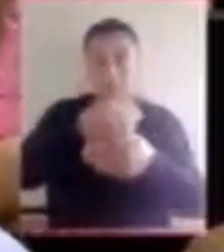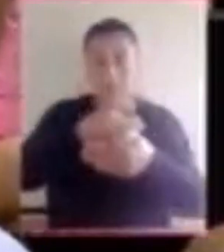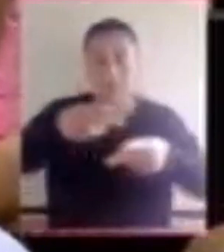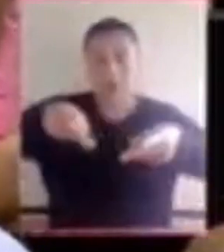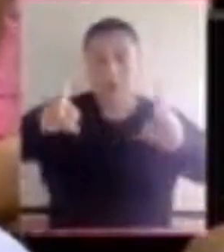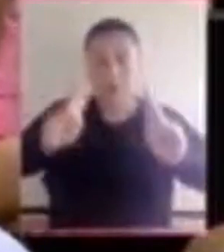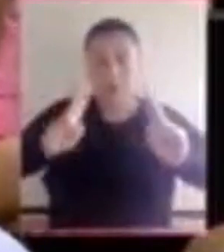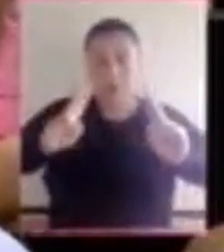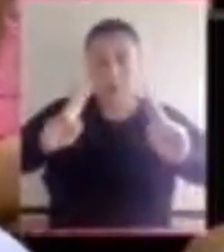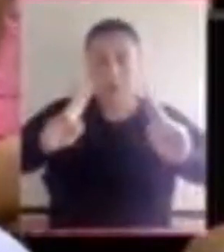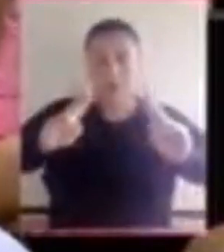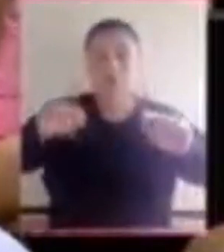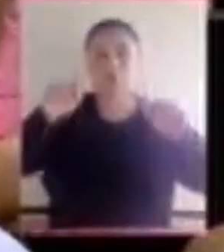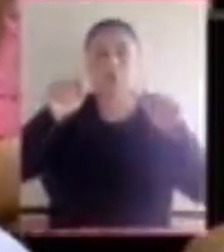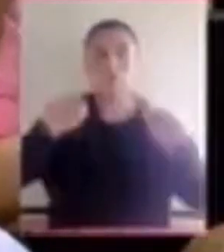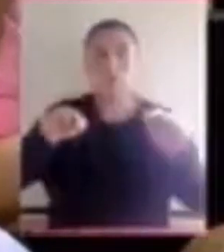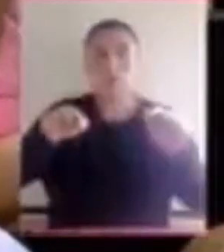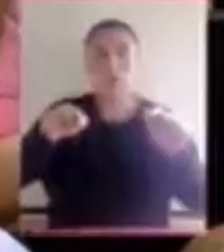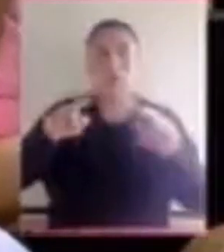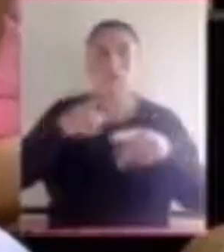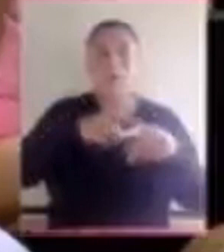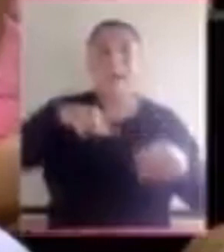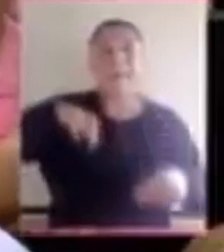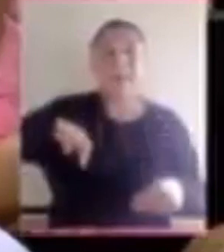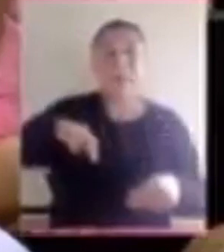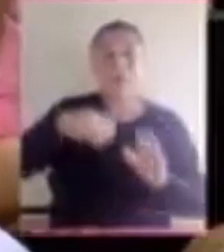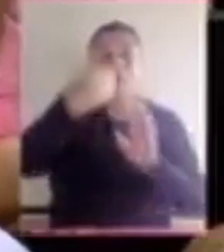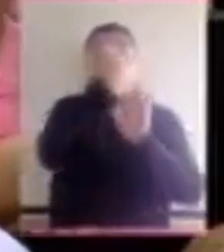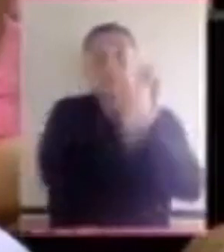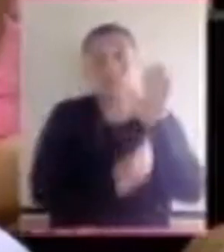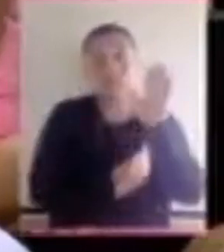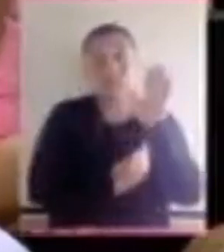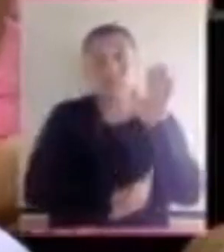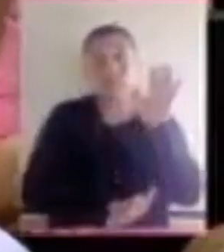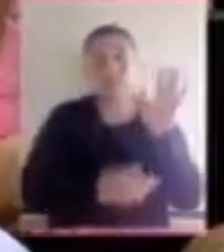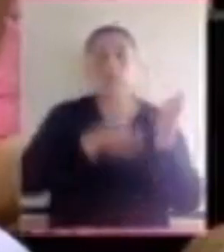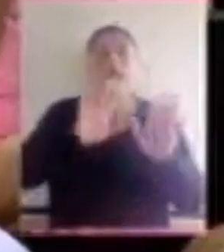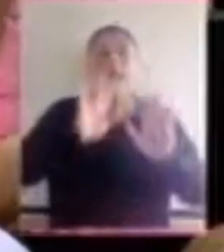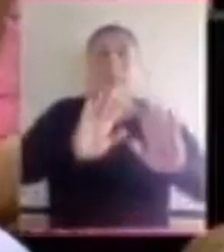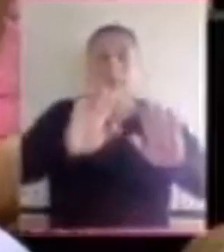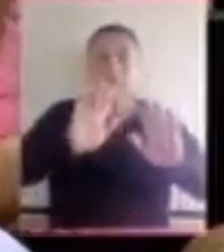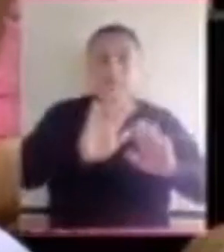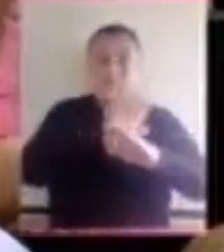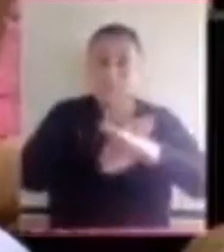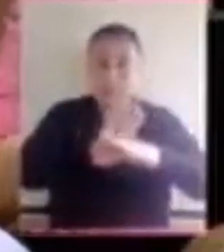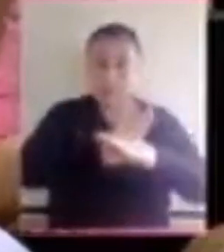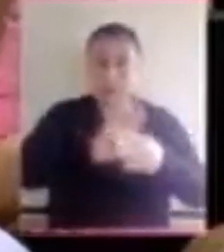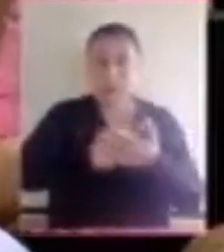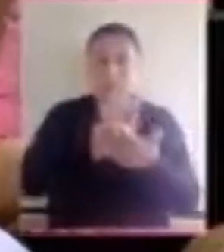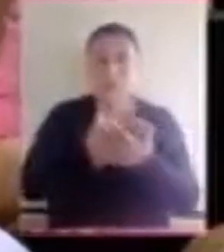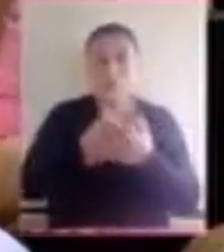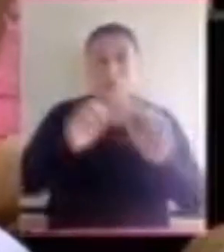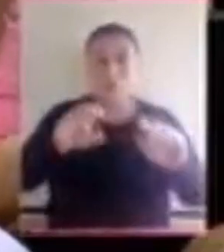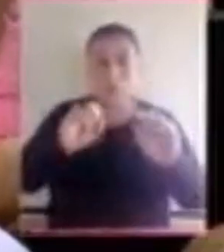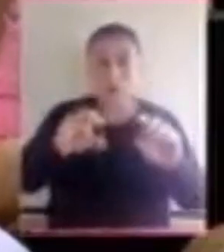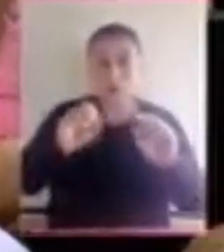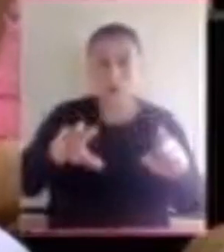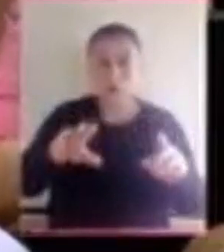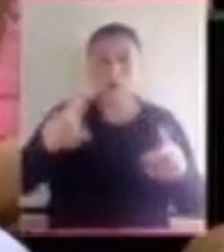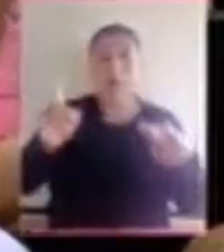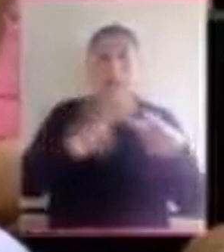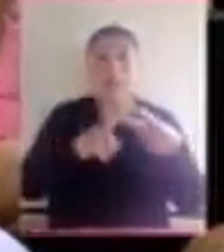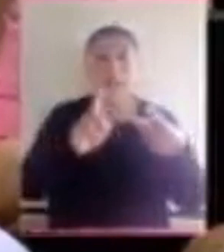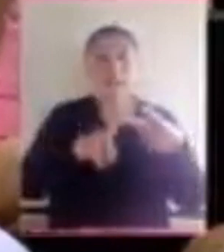mayor recaudación, pensiones, listas de espera en salud, sistema nacional de cuidado, educación, etcétera. La segunda, y que